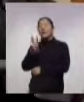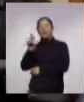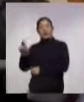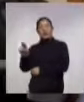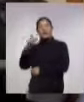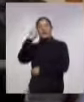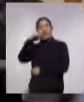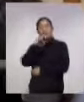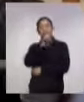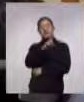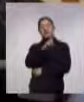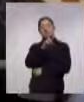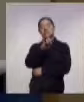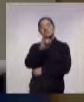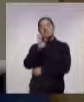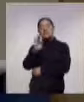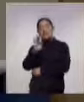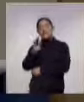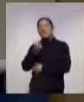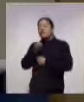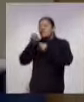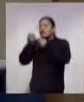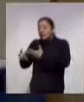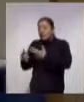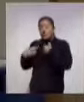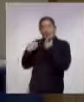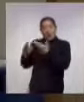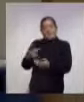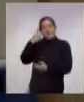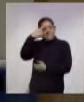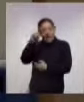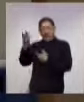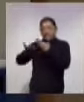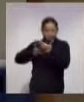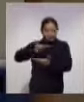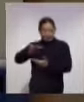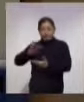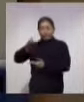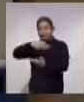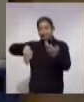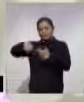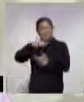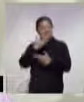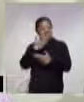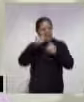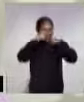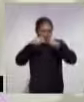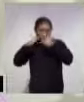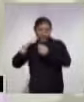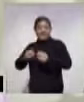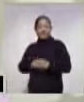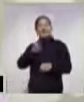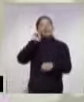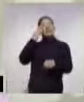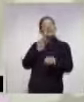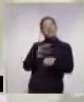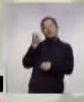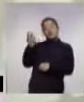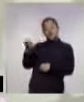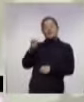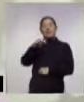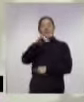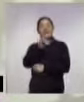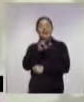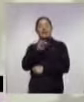Integral de la Familia reequipó para fortalecer los servicios y atención que brinda a la población. La responsable de este espacio,